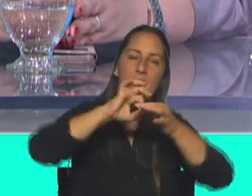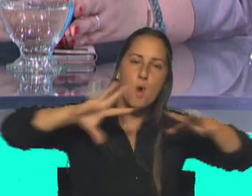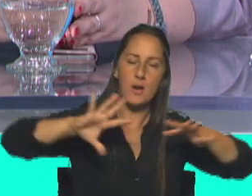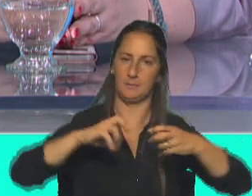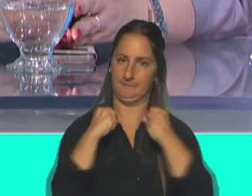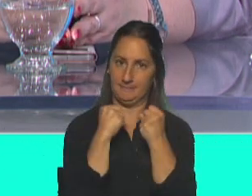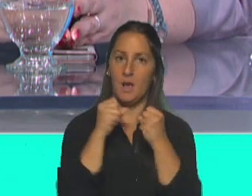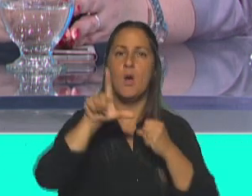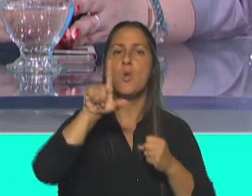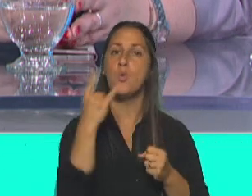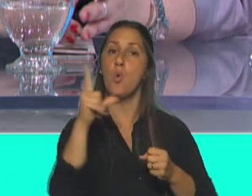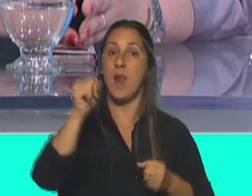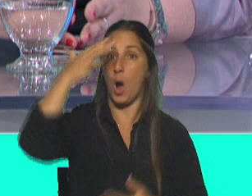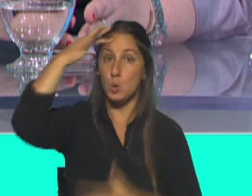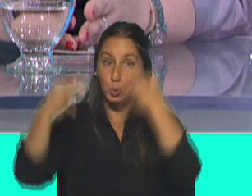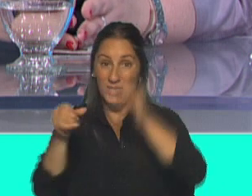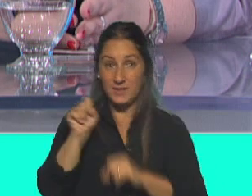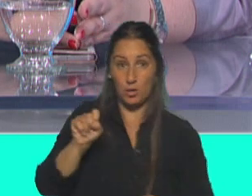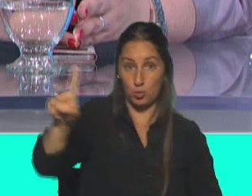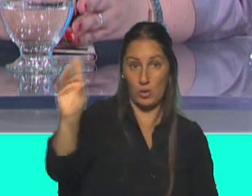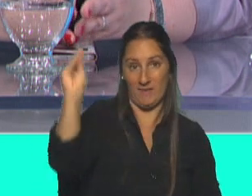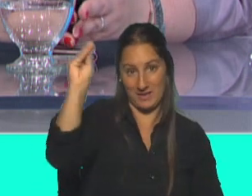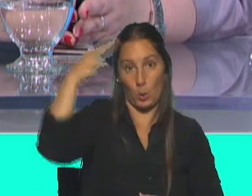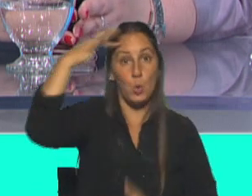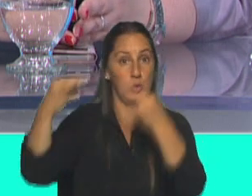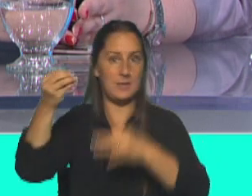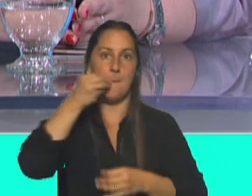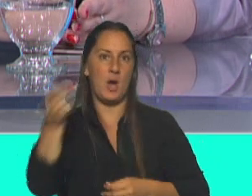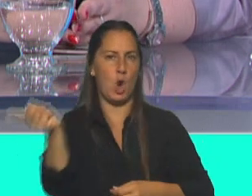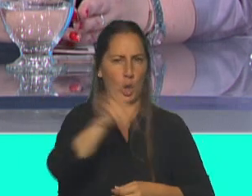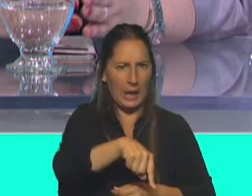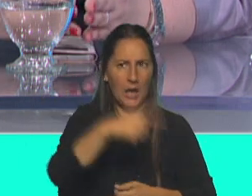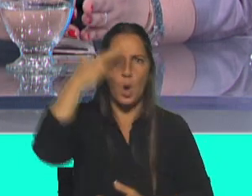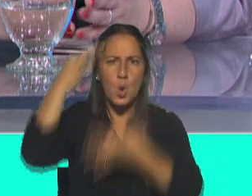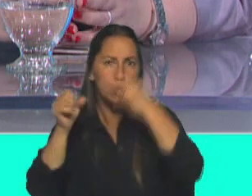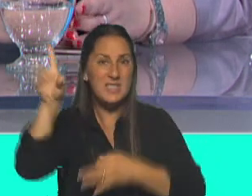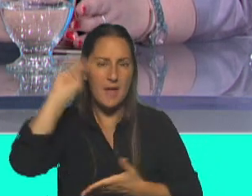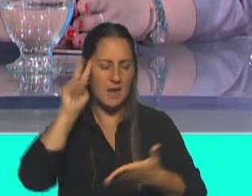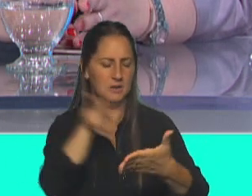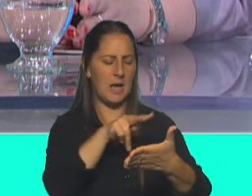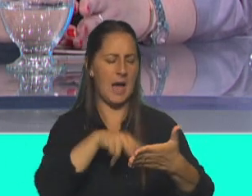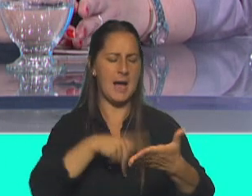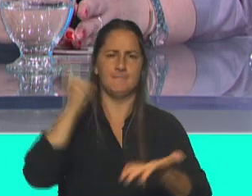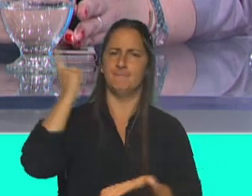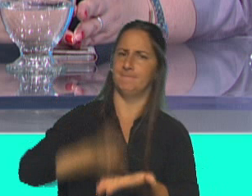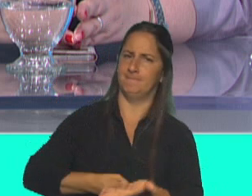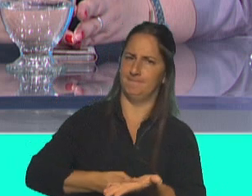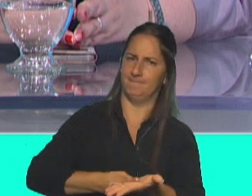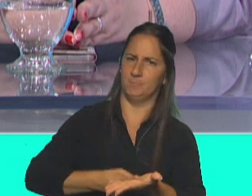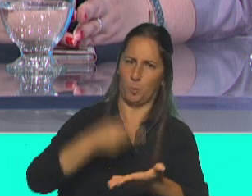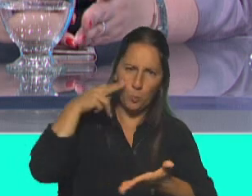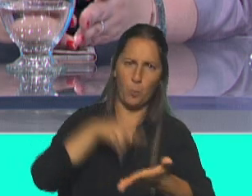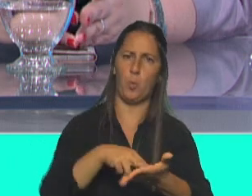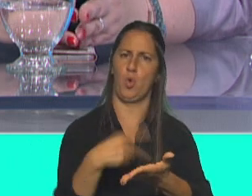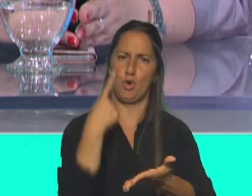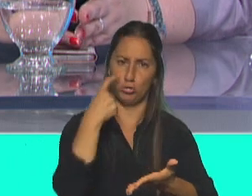Lula una Corte Suprema mejor que la nuestra revisó las sentencias. pero acá no hay nadie que va a